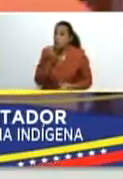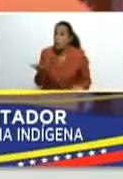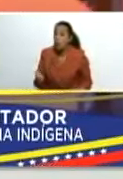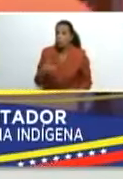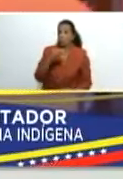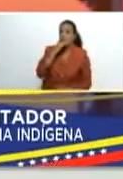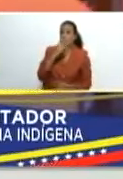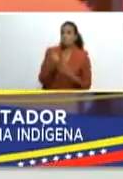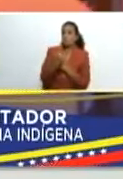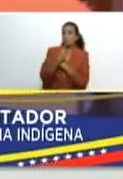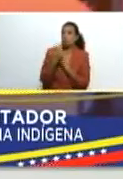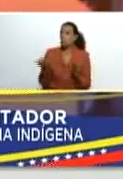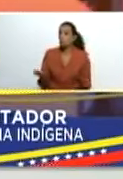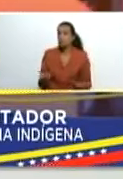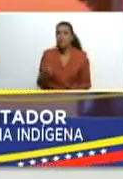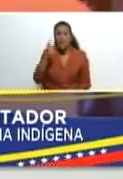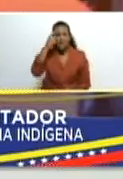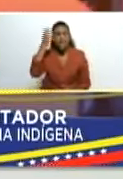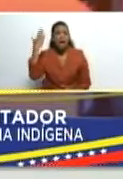En estos días,